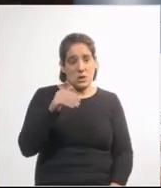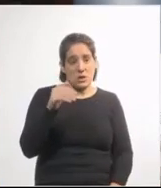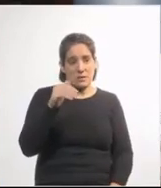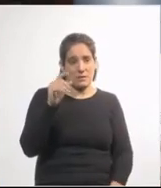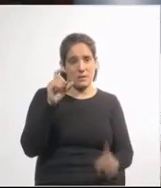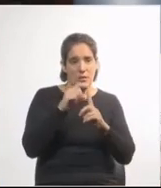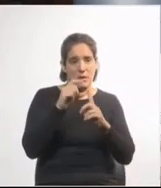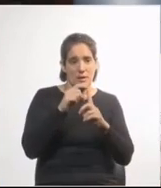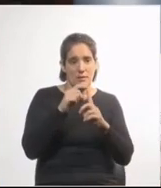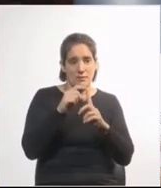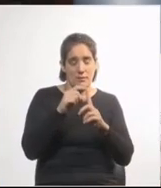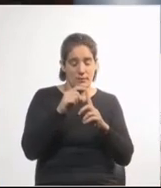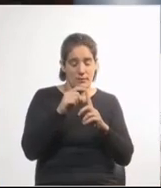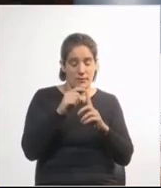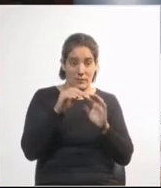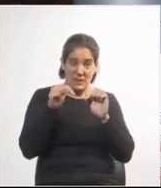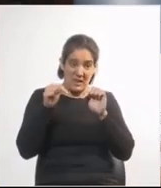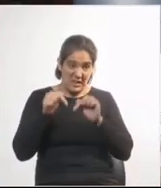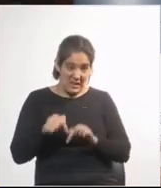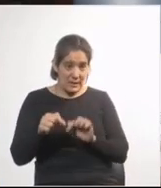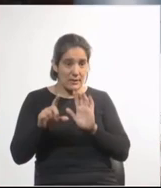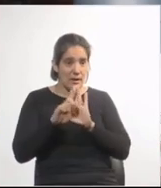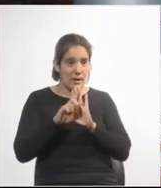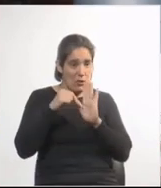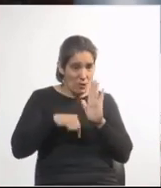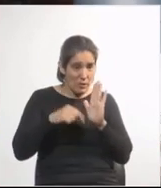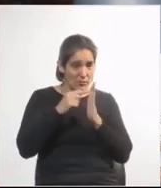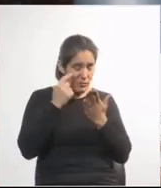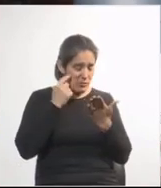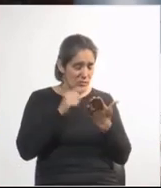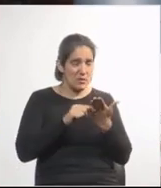En esta ley estamos incluyendo